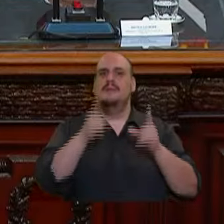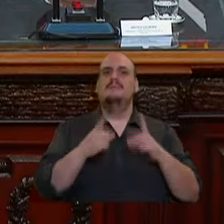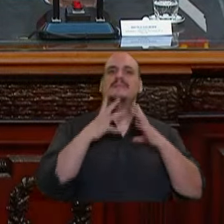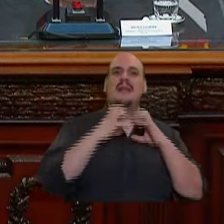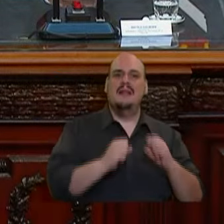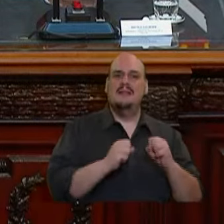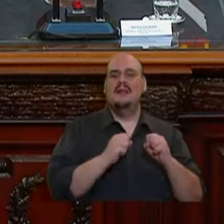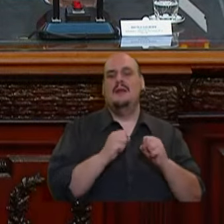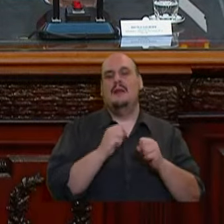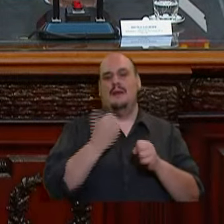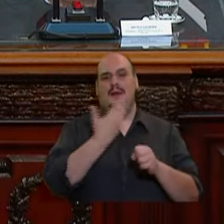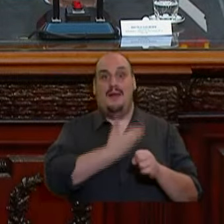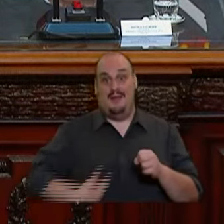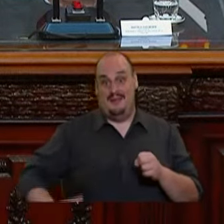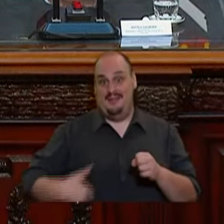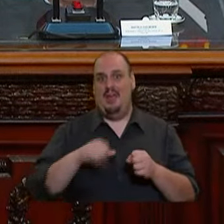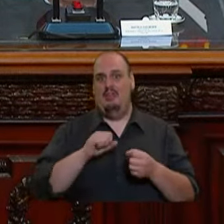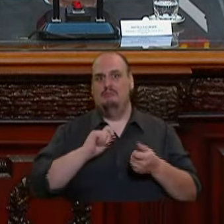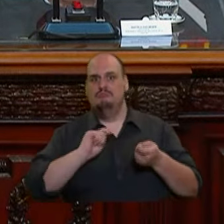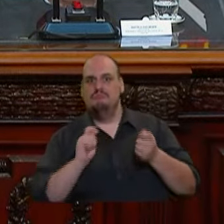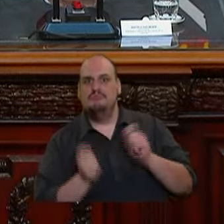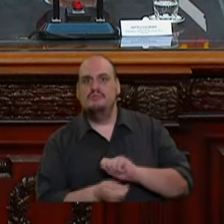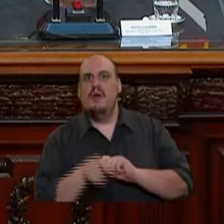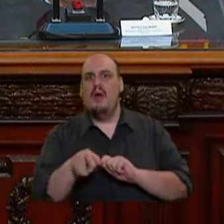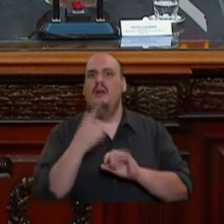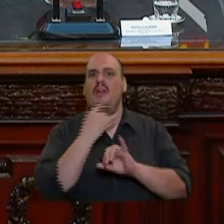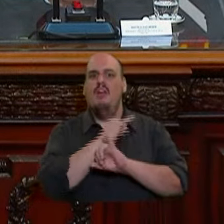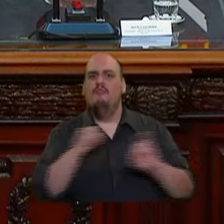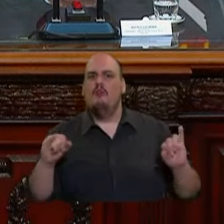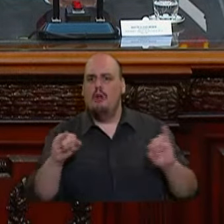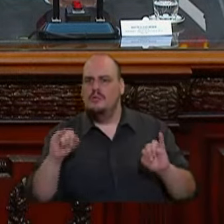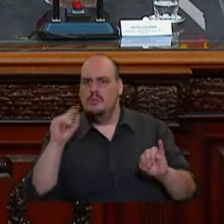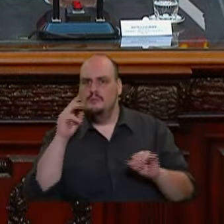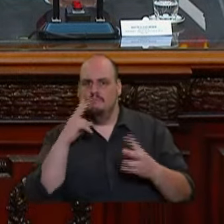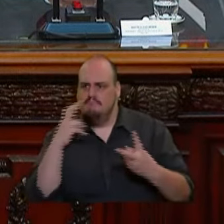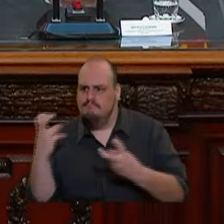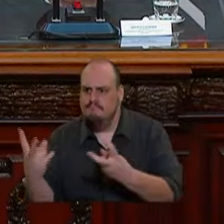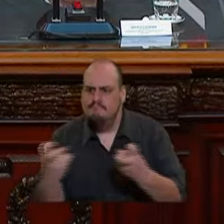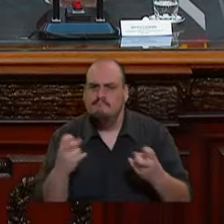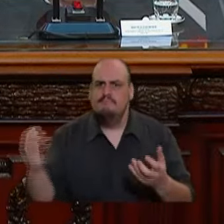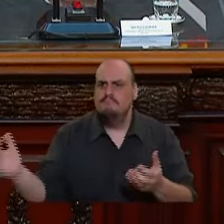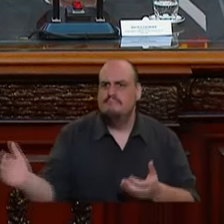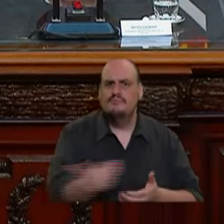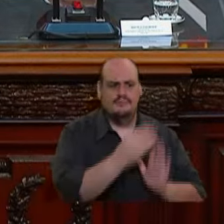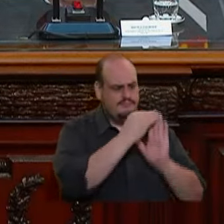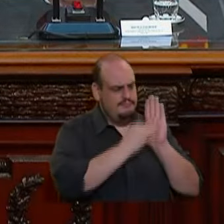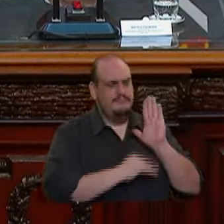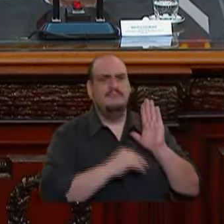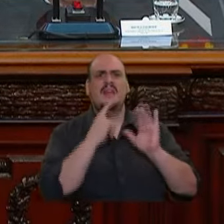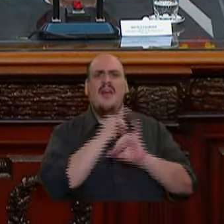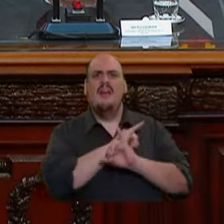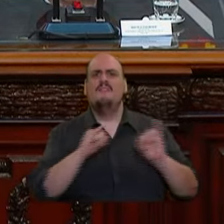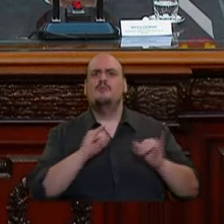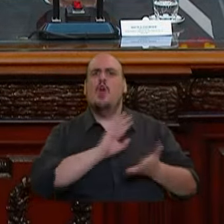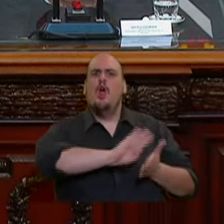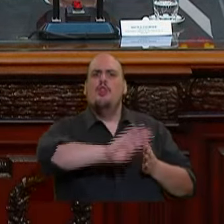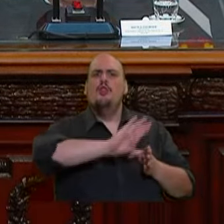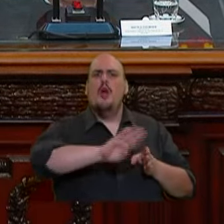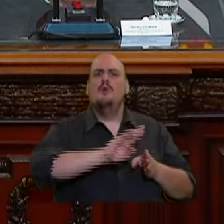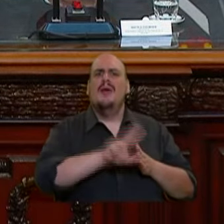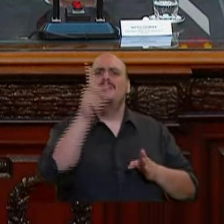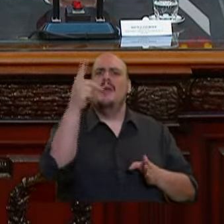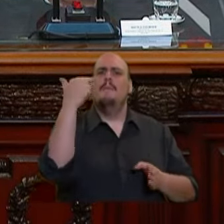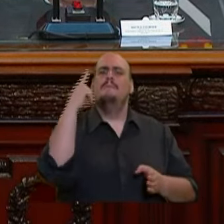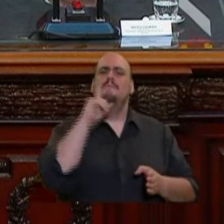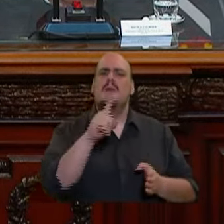Secretaría de Transformación del Estado, ha arrojado información alarmante, entre las que destaca una deuda consolidada de cerca de 3.000 millones de